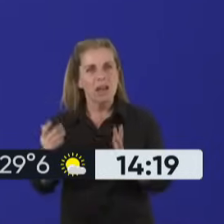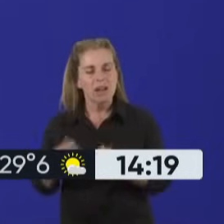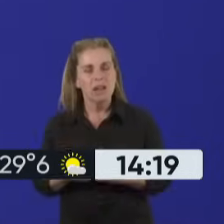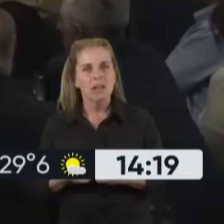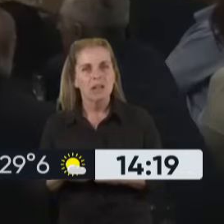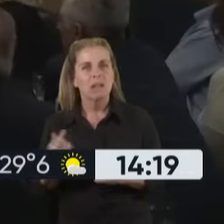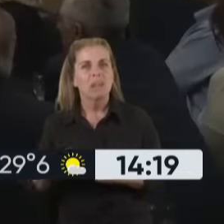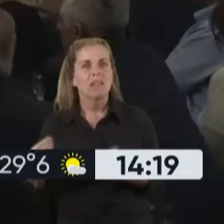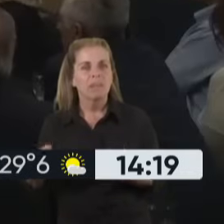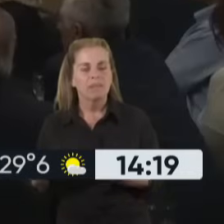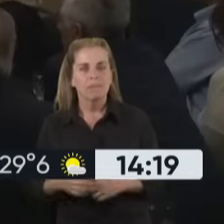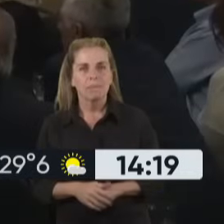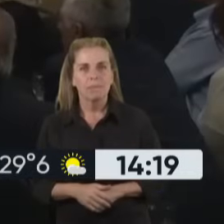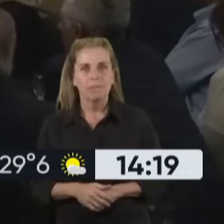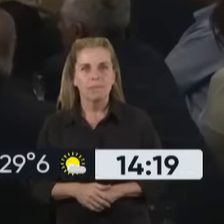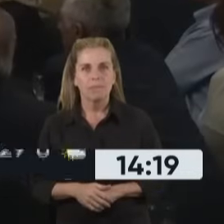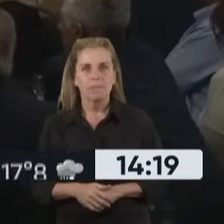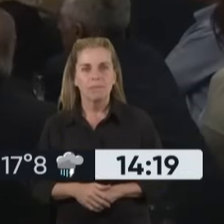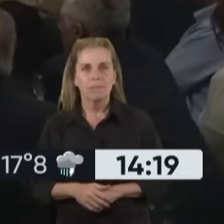es que